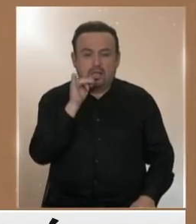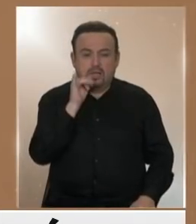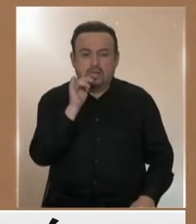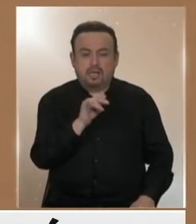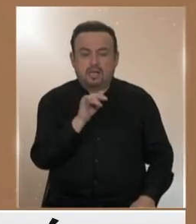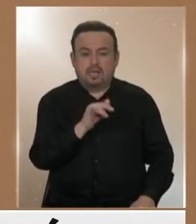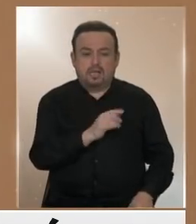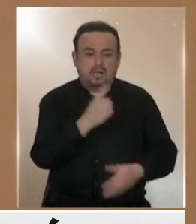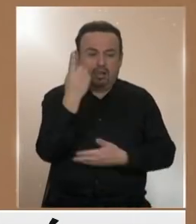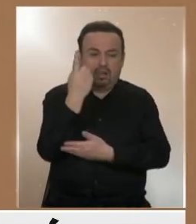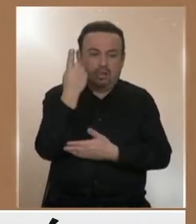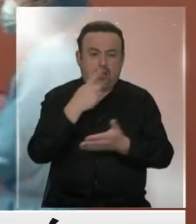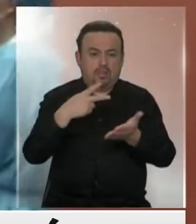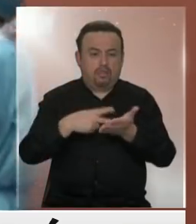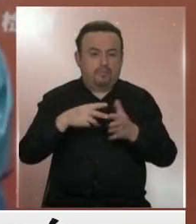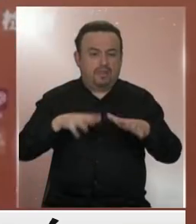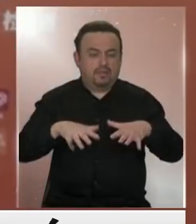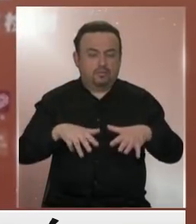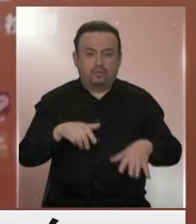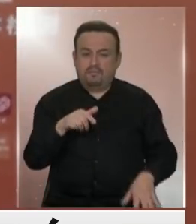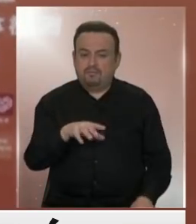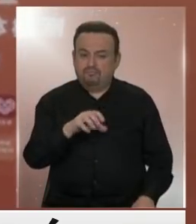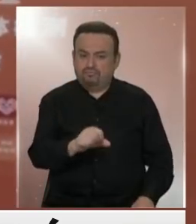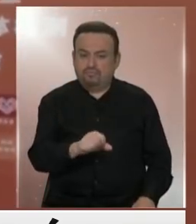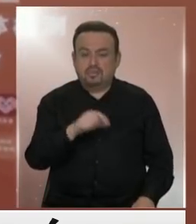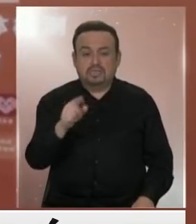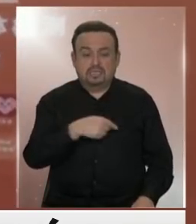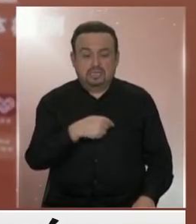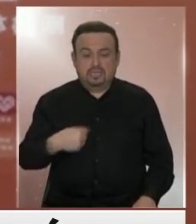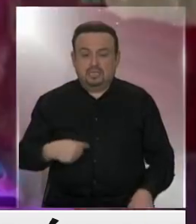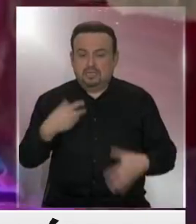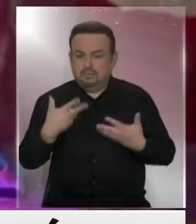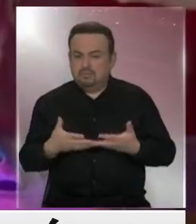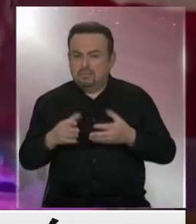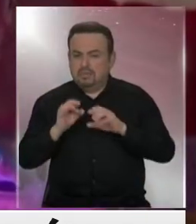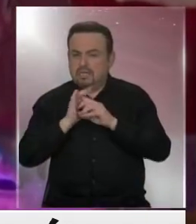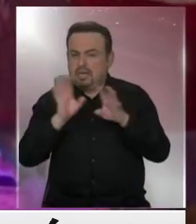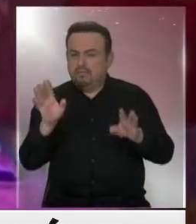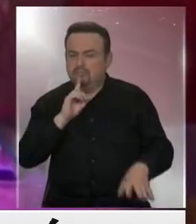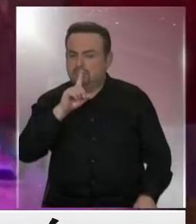desde diciembre de 2019. Ahora China se centra en esclarecer la